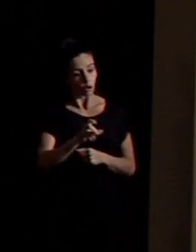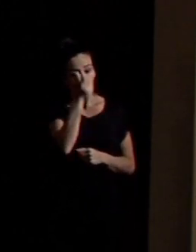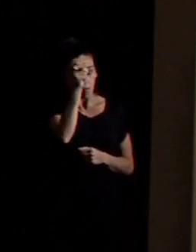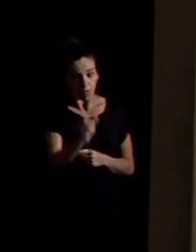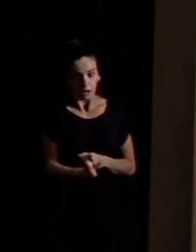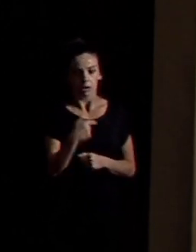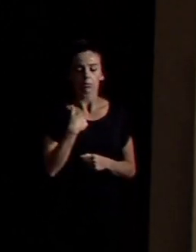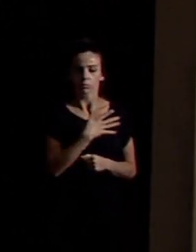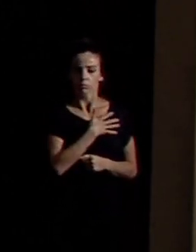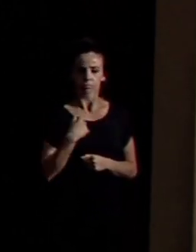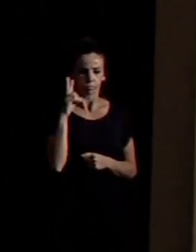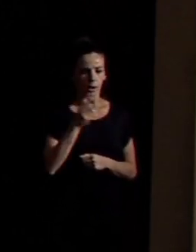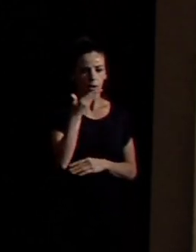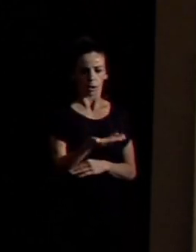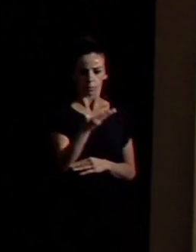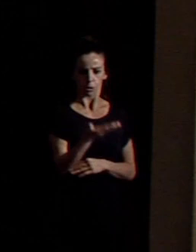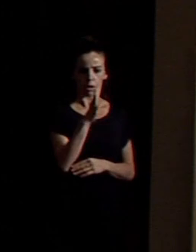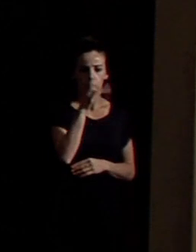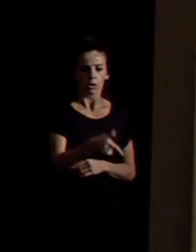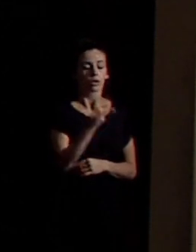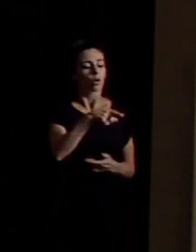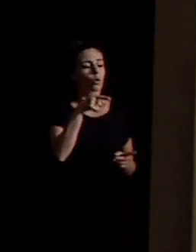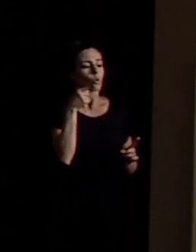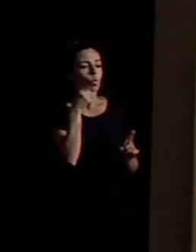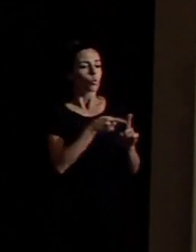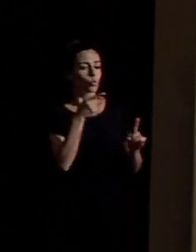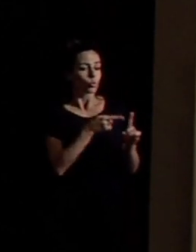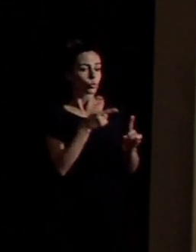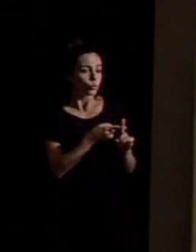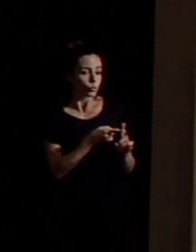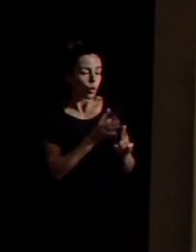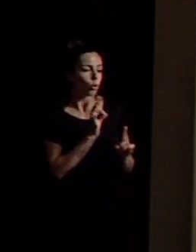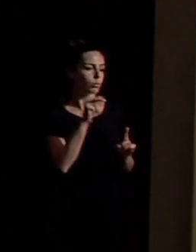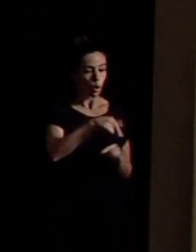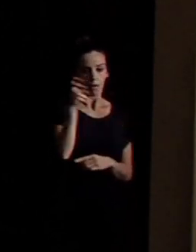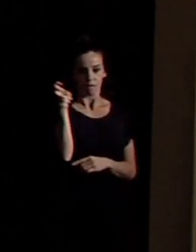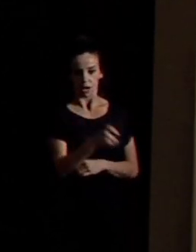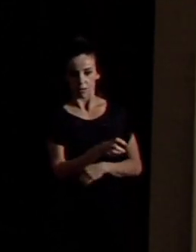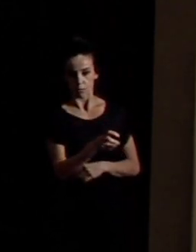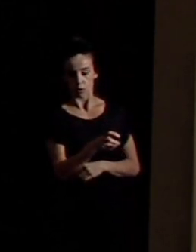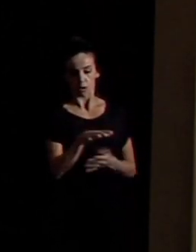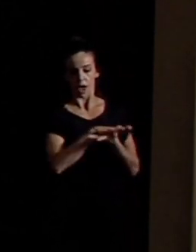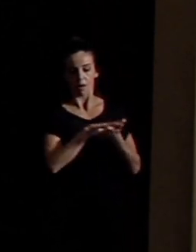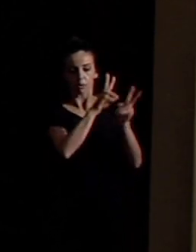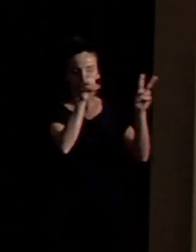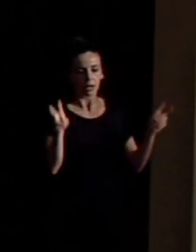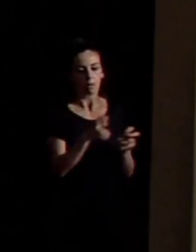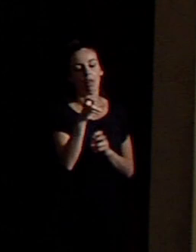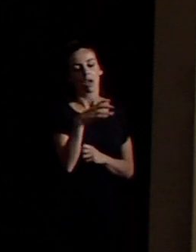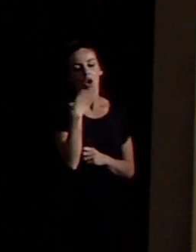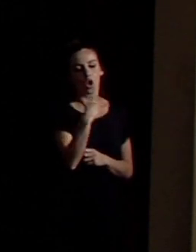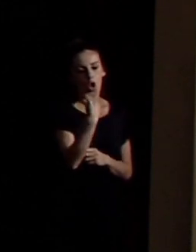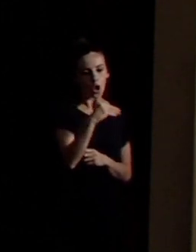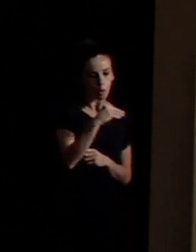gustaría señalar, que por eso también el uso, el que hoy estemos hablando sobre jóvenes y pornografía, ¿no?